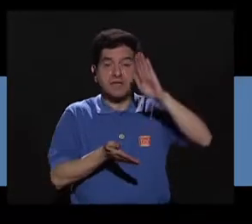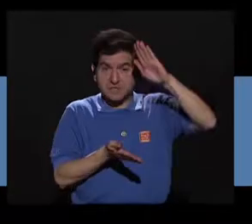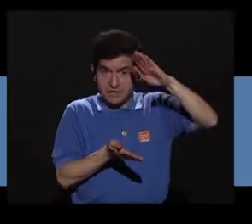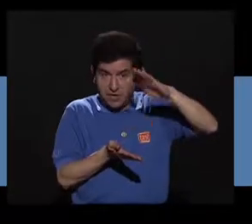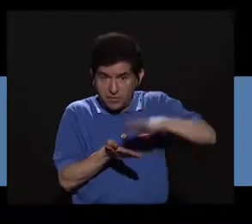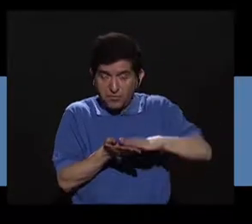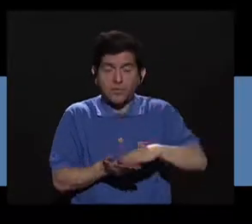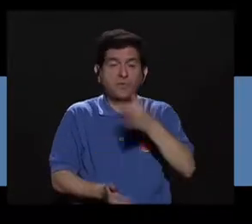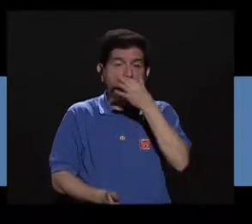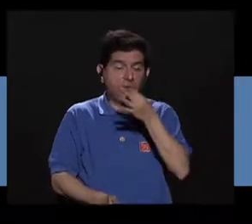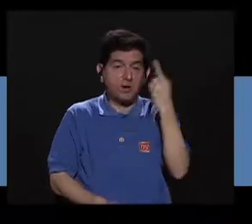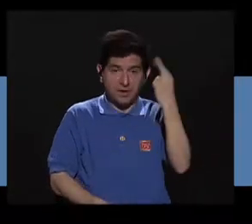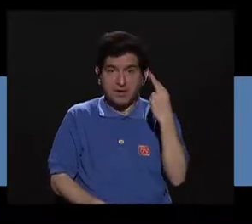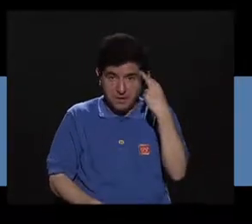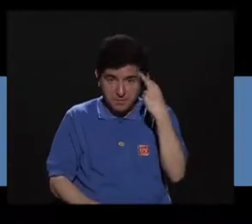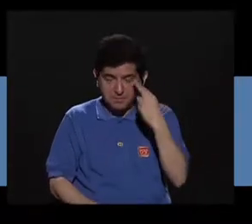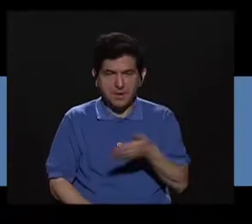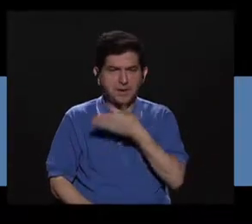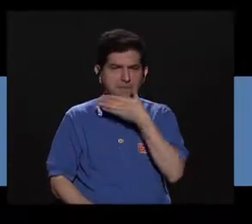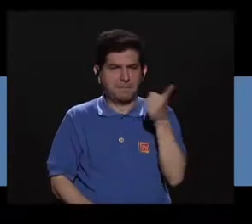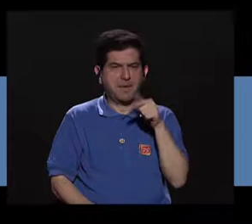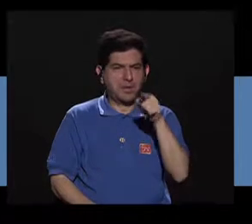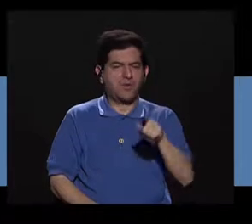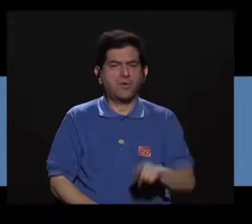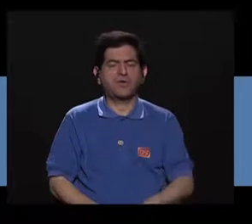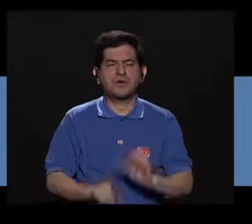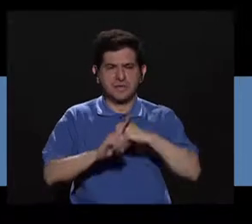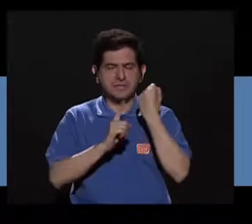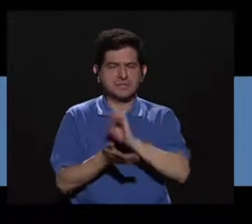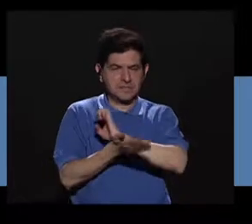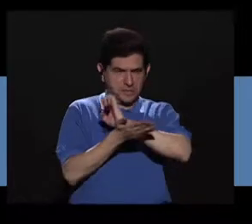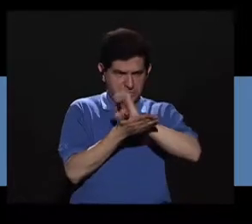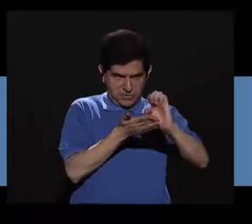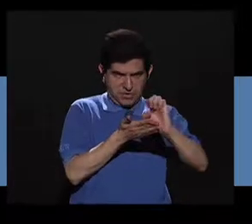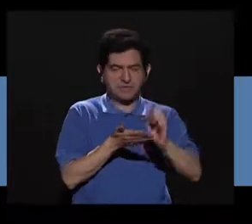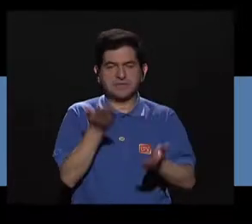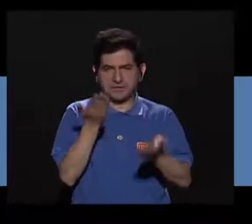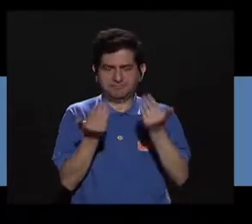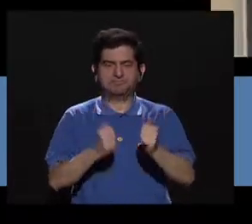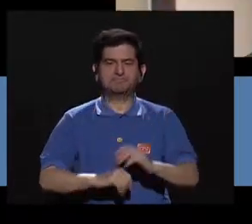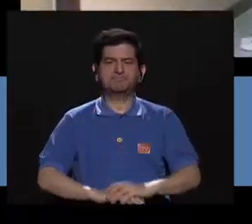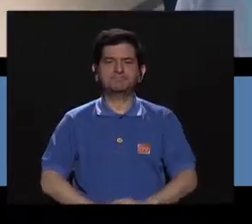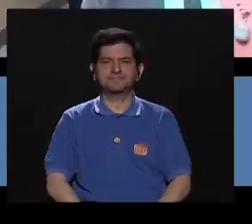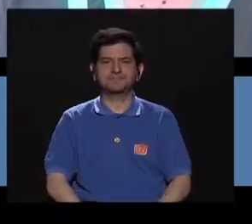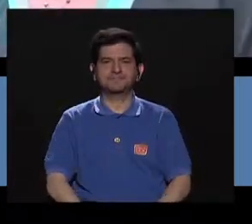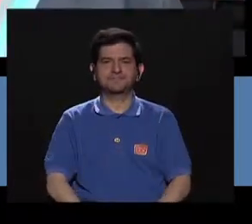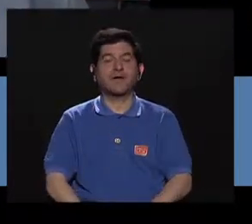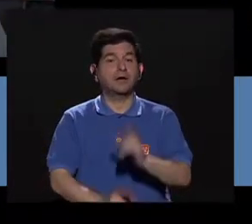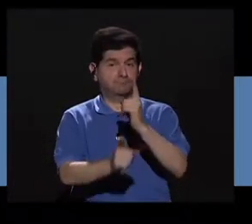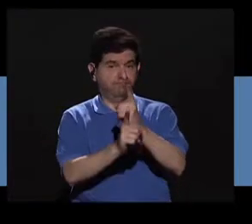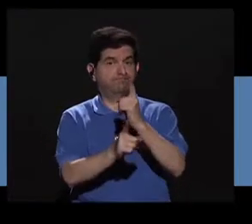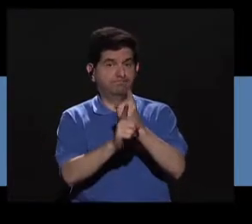están disminuidas por la gripe y es conveniente entonces que se tomen medidas preventivas en ese caso.